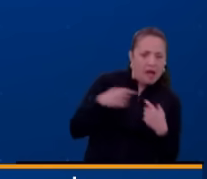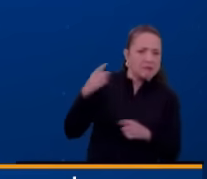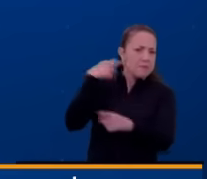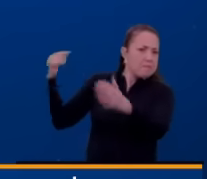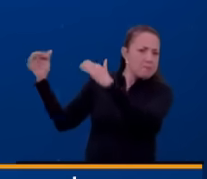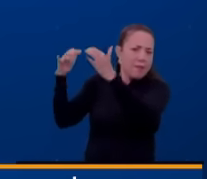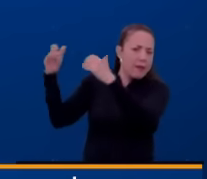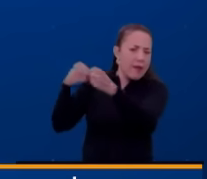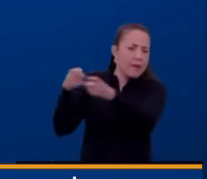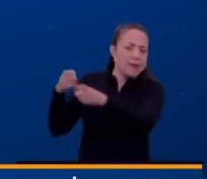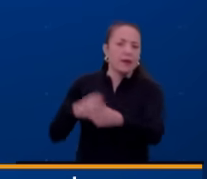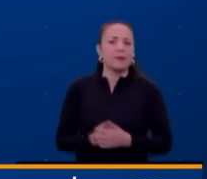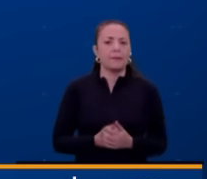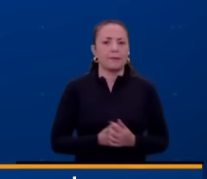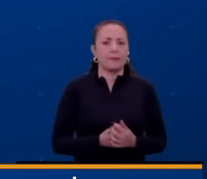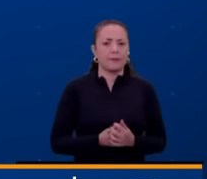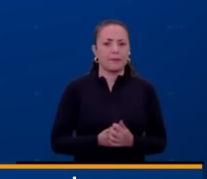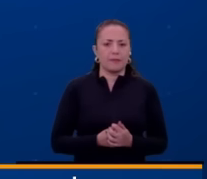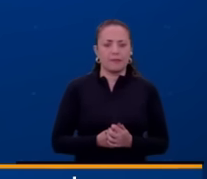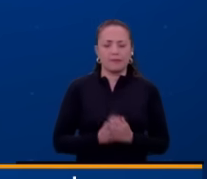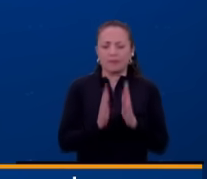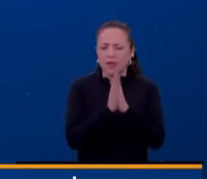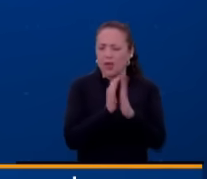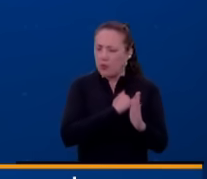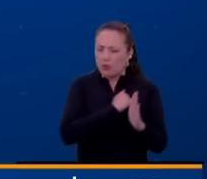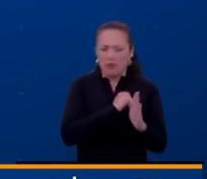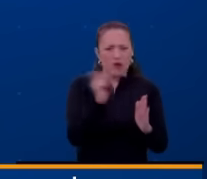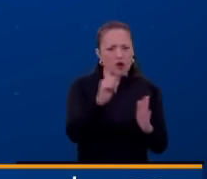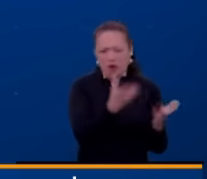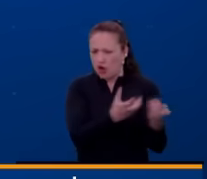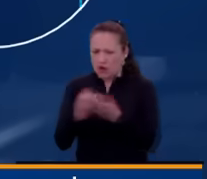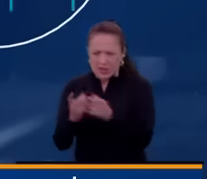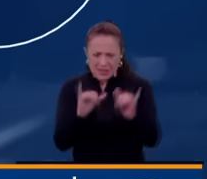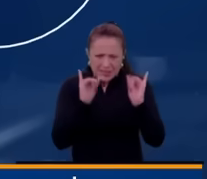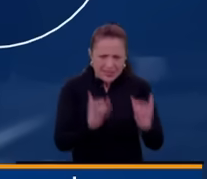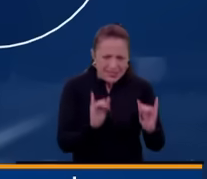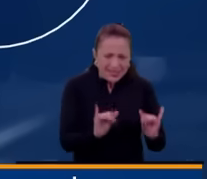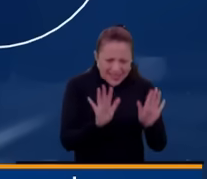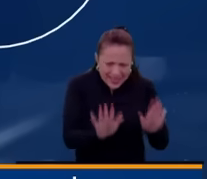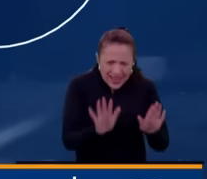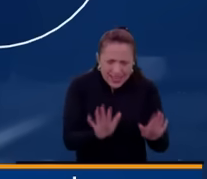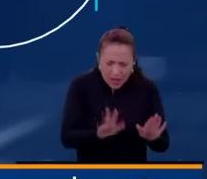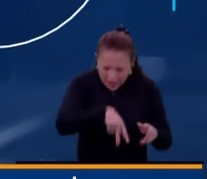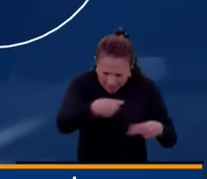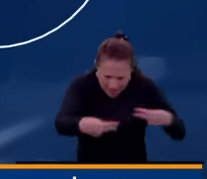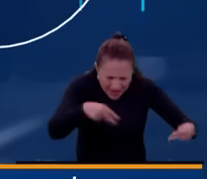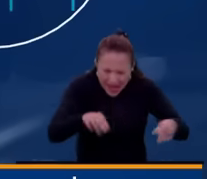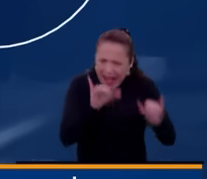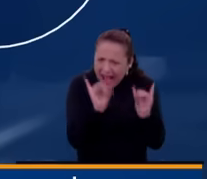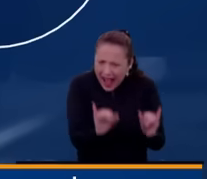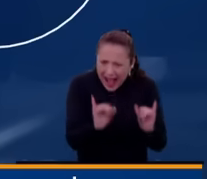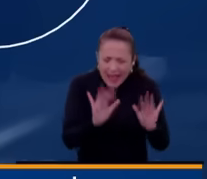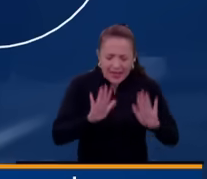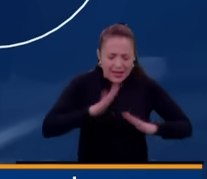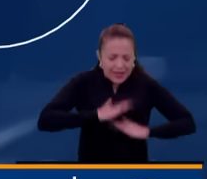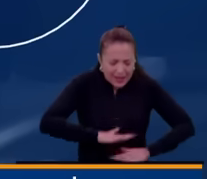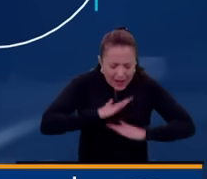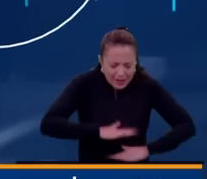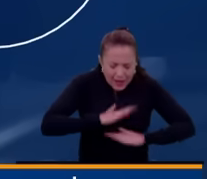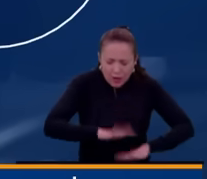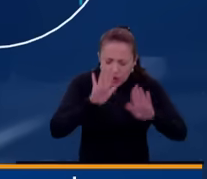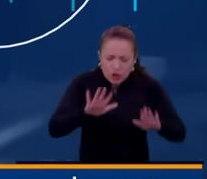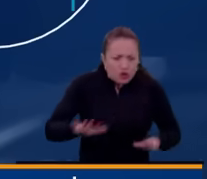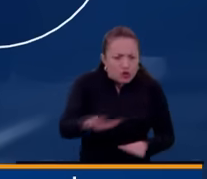Profe, hágame un favor, no los vayan a dejar salir, manténganlos ahí en sus salones, quieticos, tírense al piso, manténganse la calma, con calma ahí está